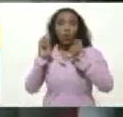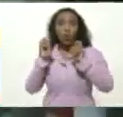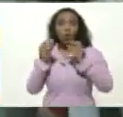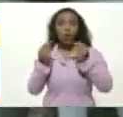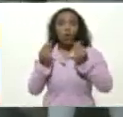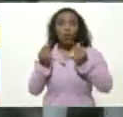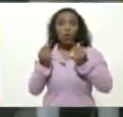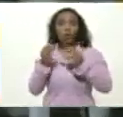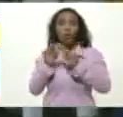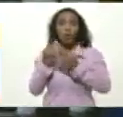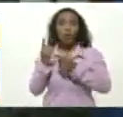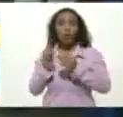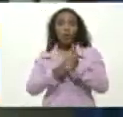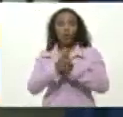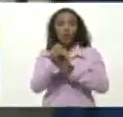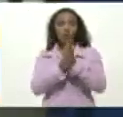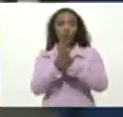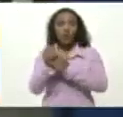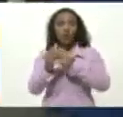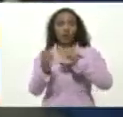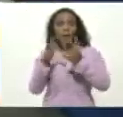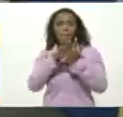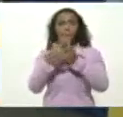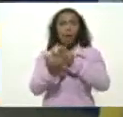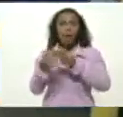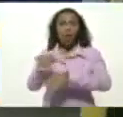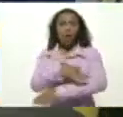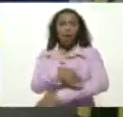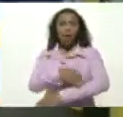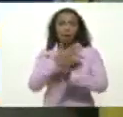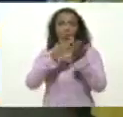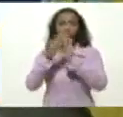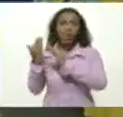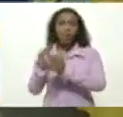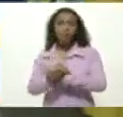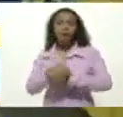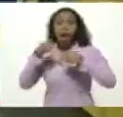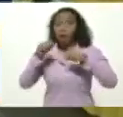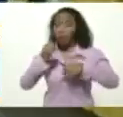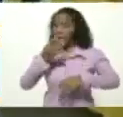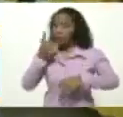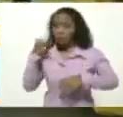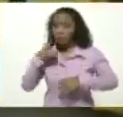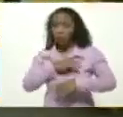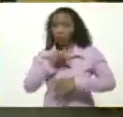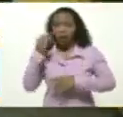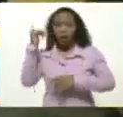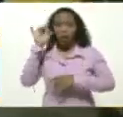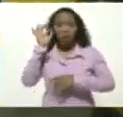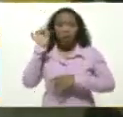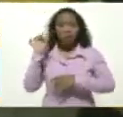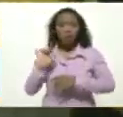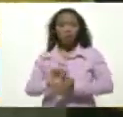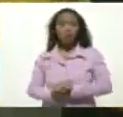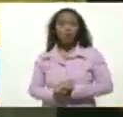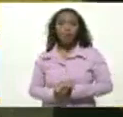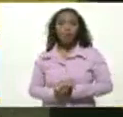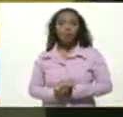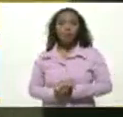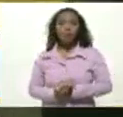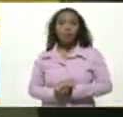la economía que emprende desde el barrio, desde las calles, desde nuestras comunas. Aquí, bueno, está Zuliagni en todo lo que es